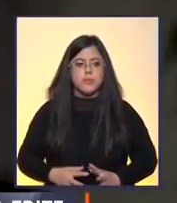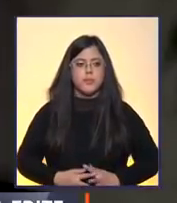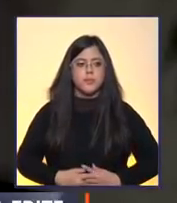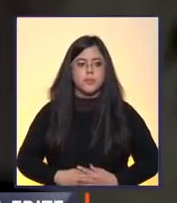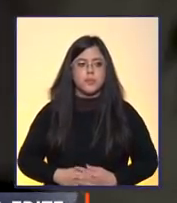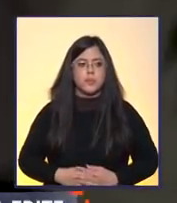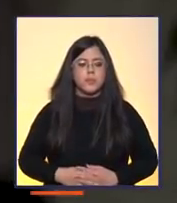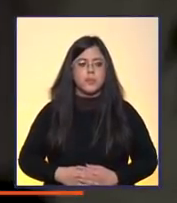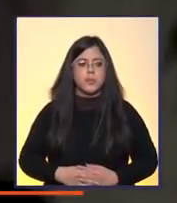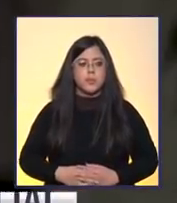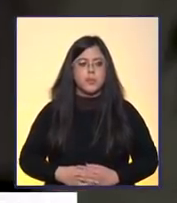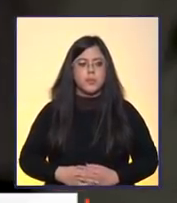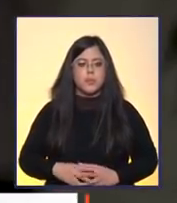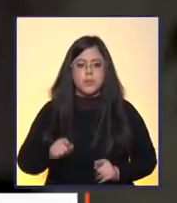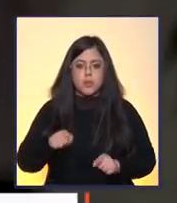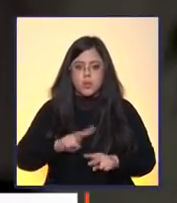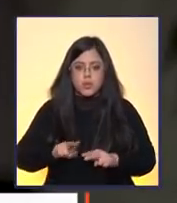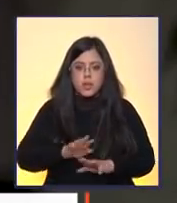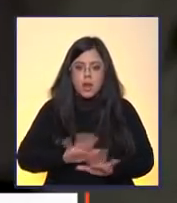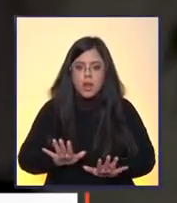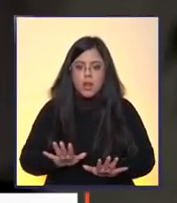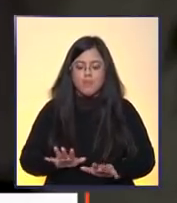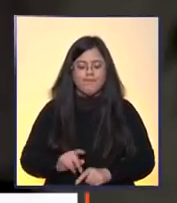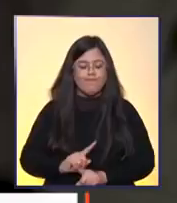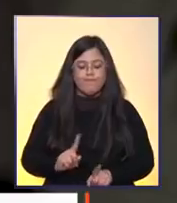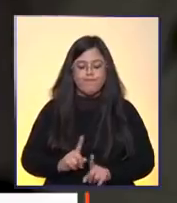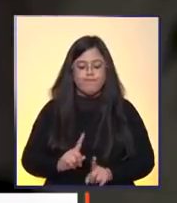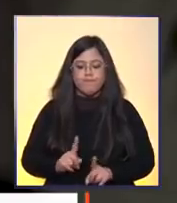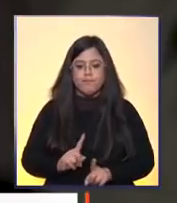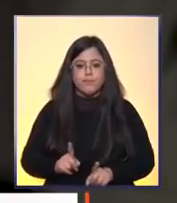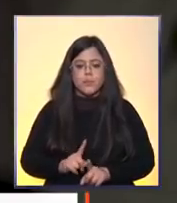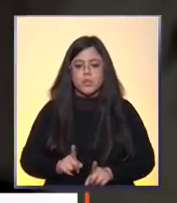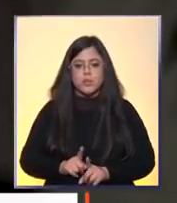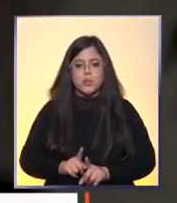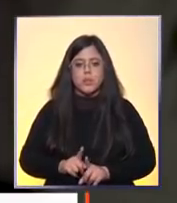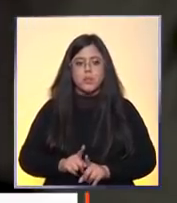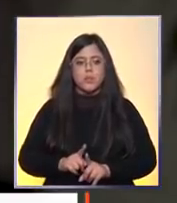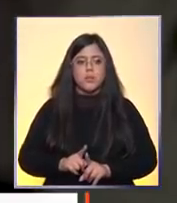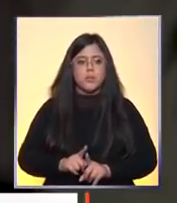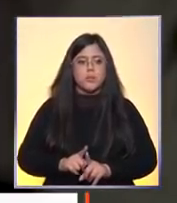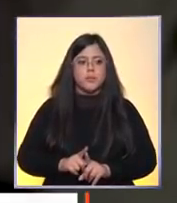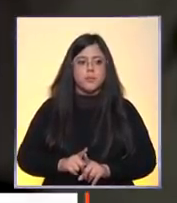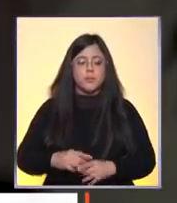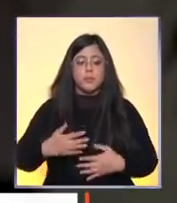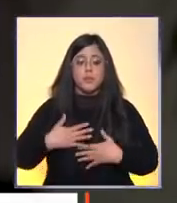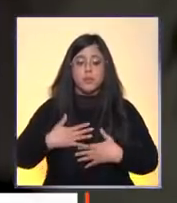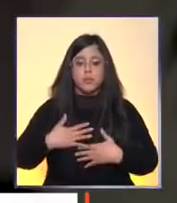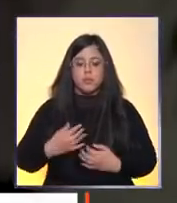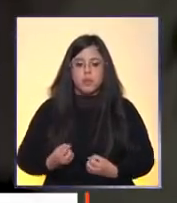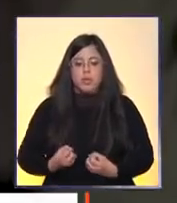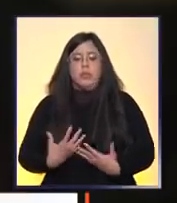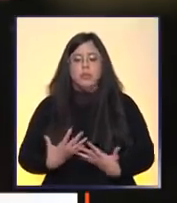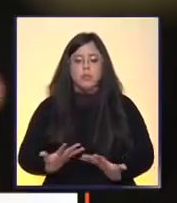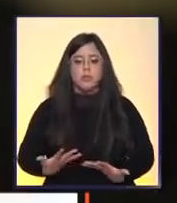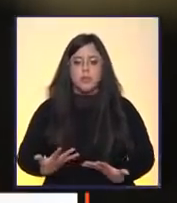¿Y tampoco actuaste? Tampoco actué. Fue como... Mi reacción fue como resguardarme. En el baño se